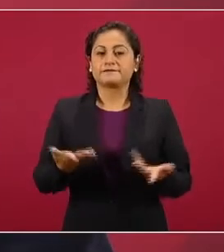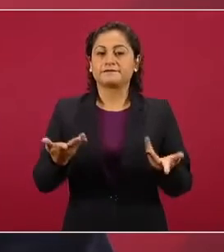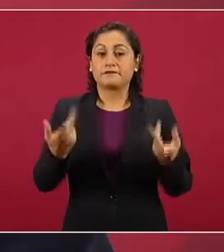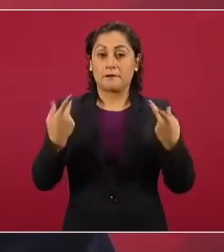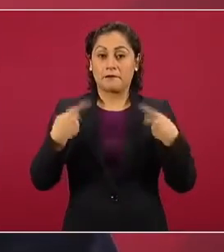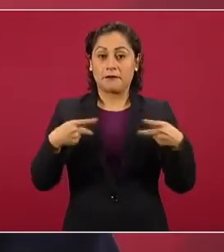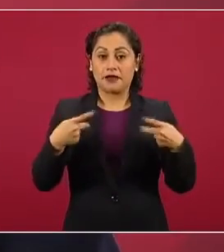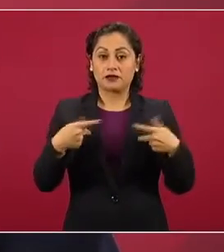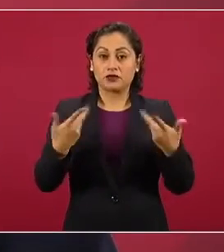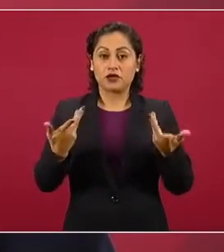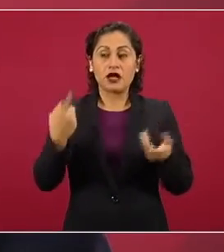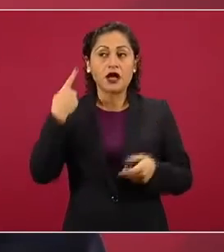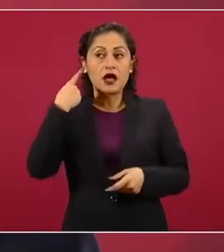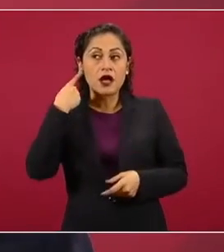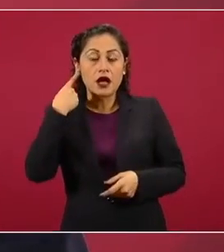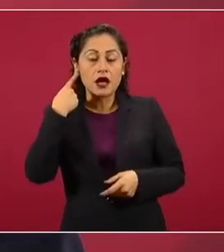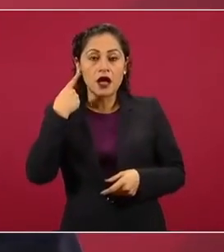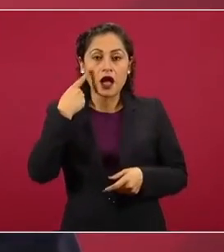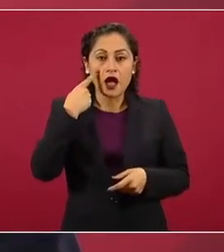actuó responsablemente.